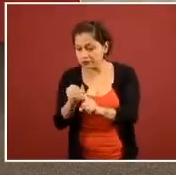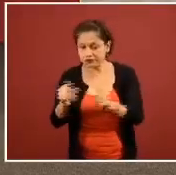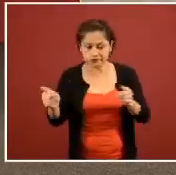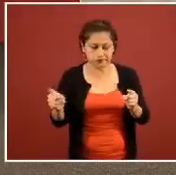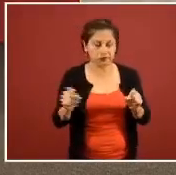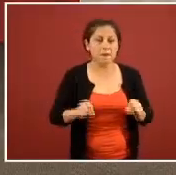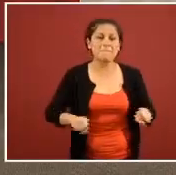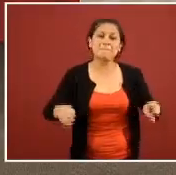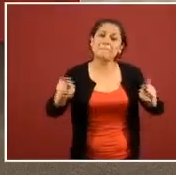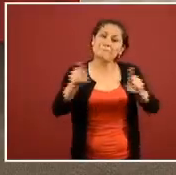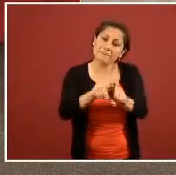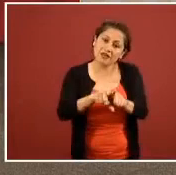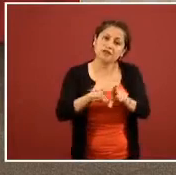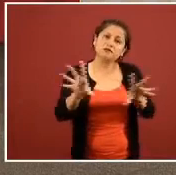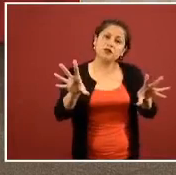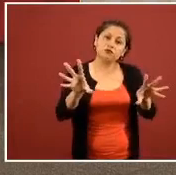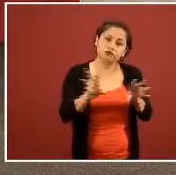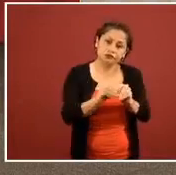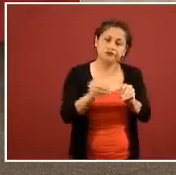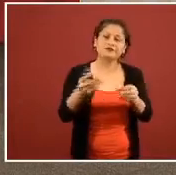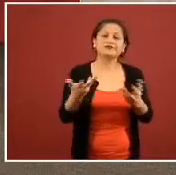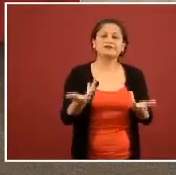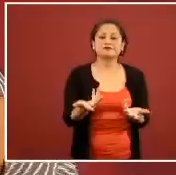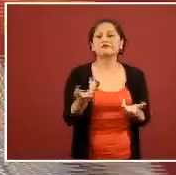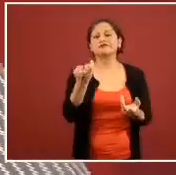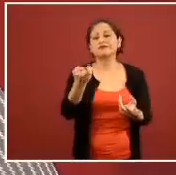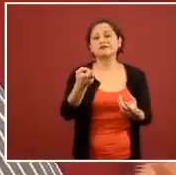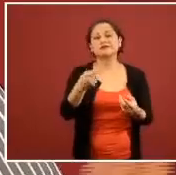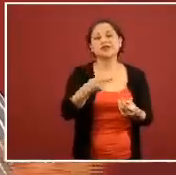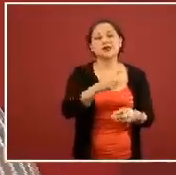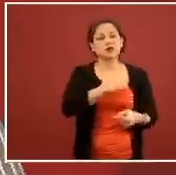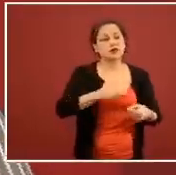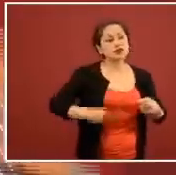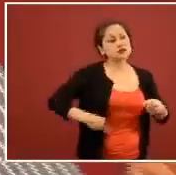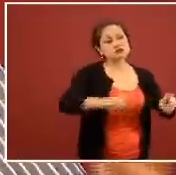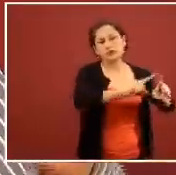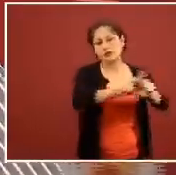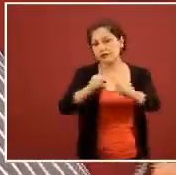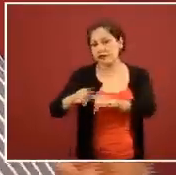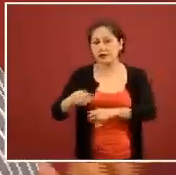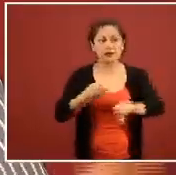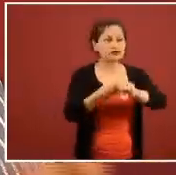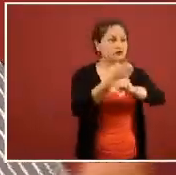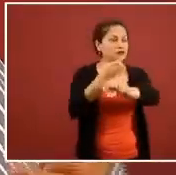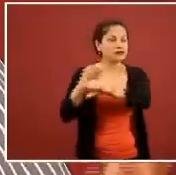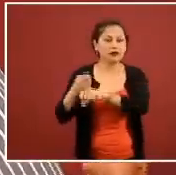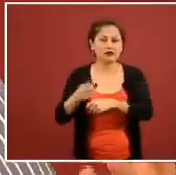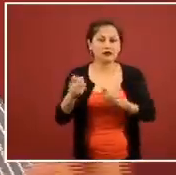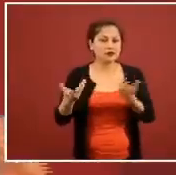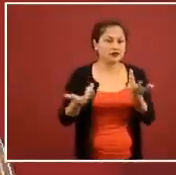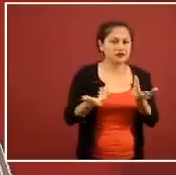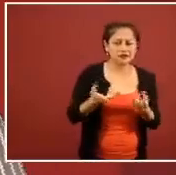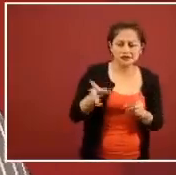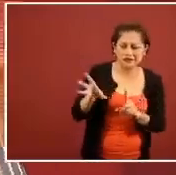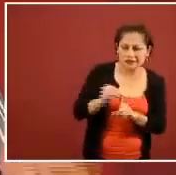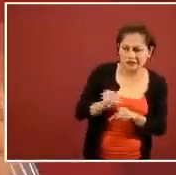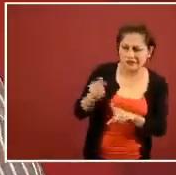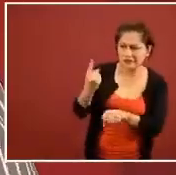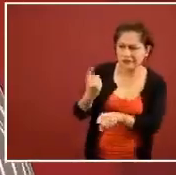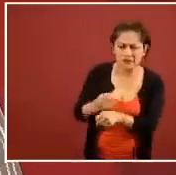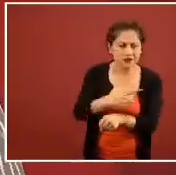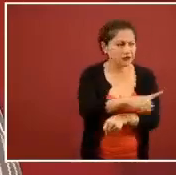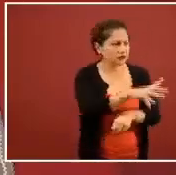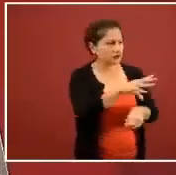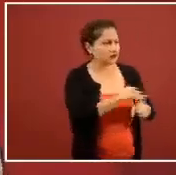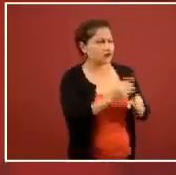brotes. En un municipio, en otro municipio, y finalmente ya no se puede distinguir cuál es el municipio que aporta los casos, porque